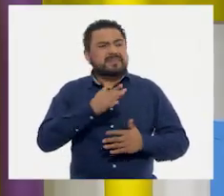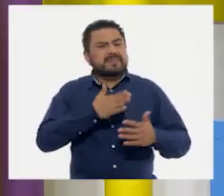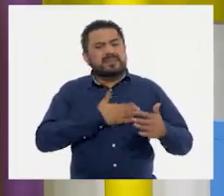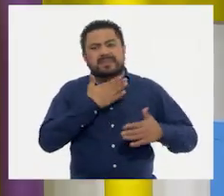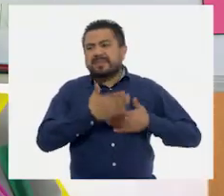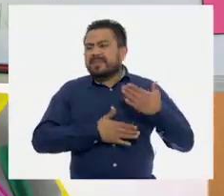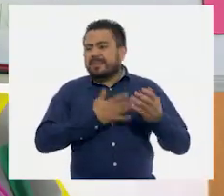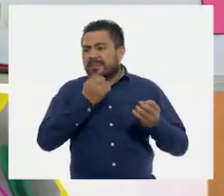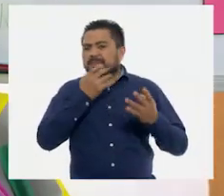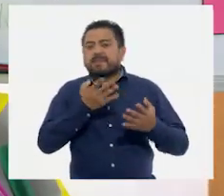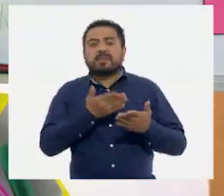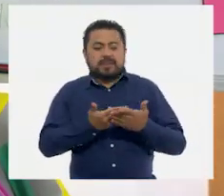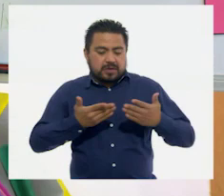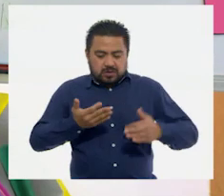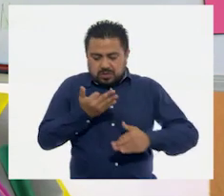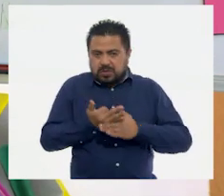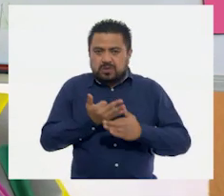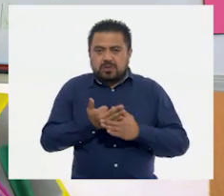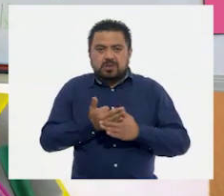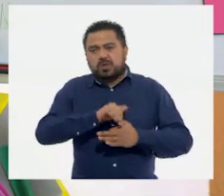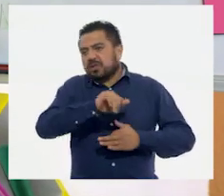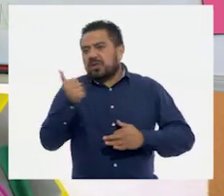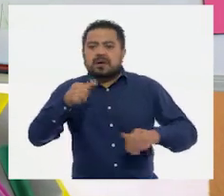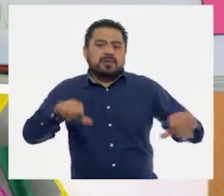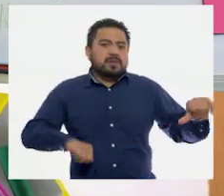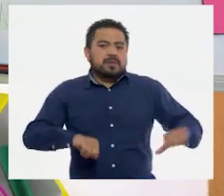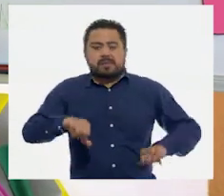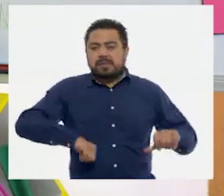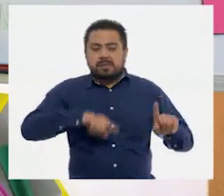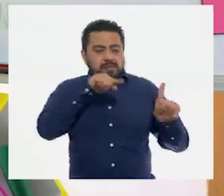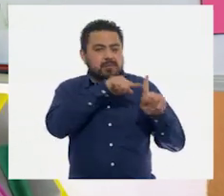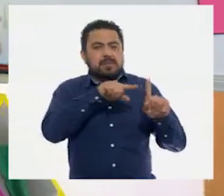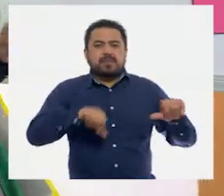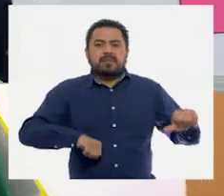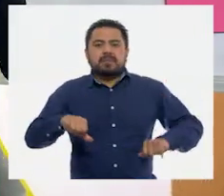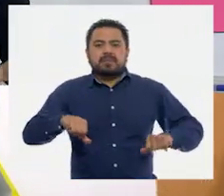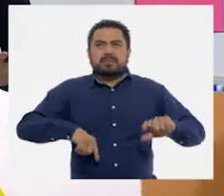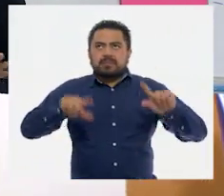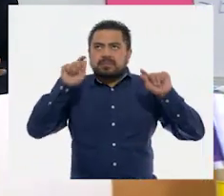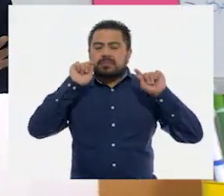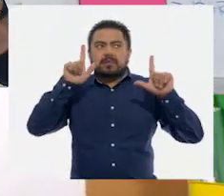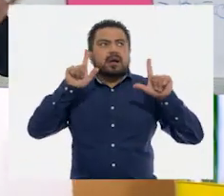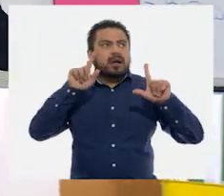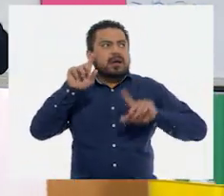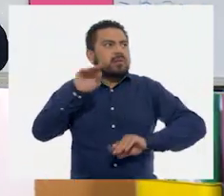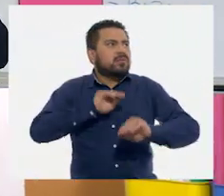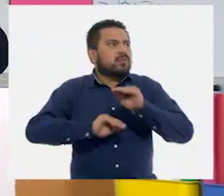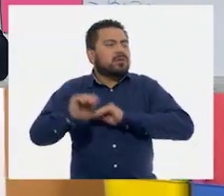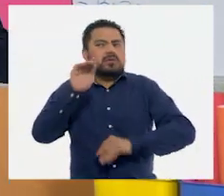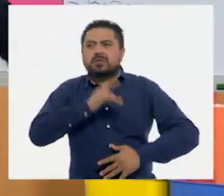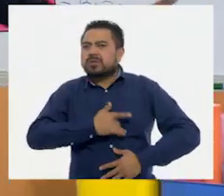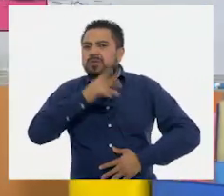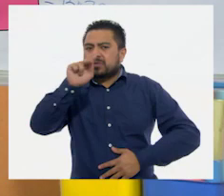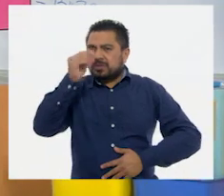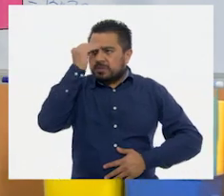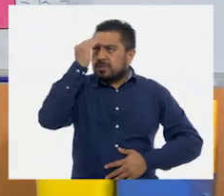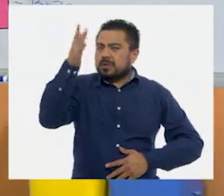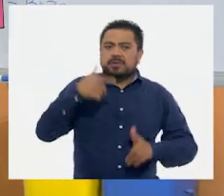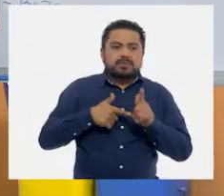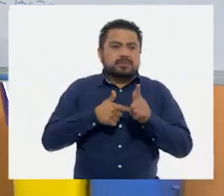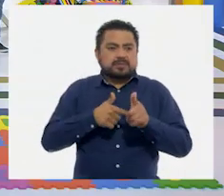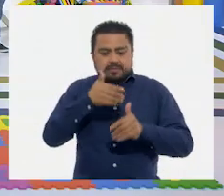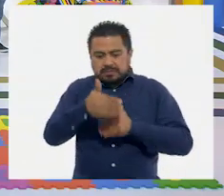divertido. Bueno, vamos ahora a pasar a otra actividad. Esta actividad es despertar movimientos. No se les olvide seguir